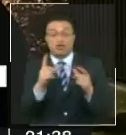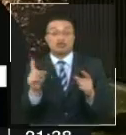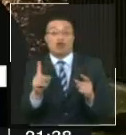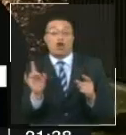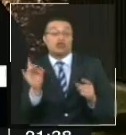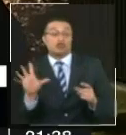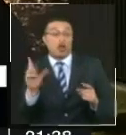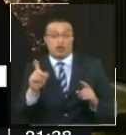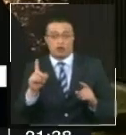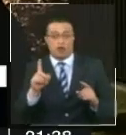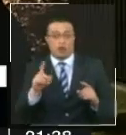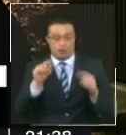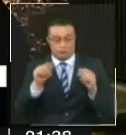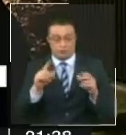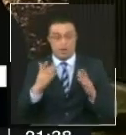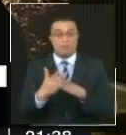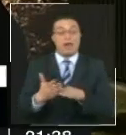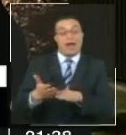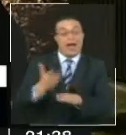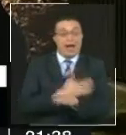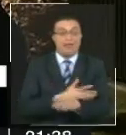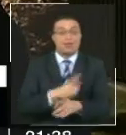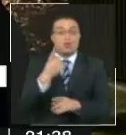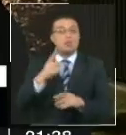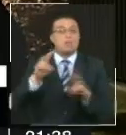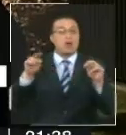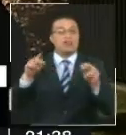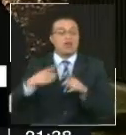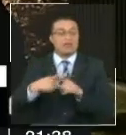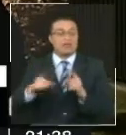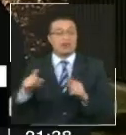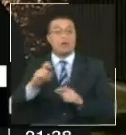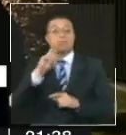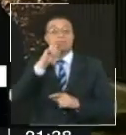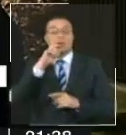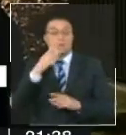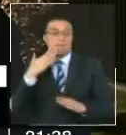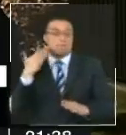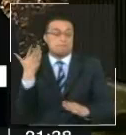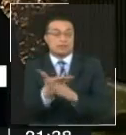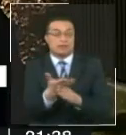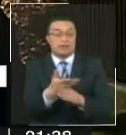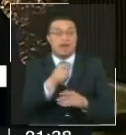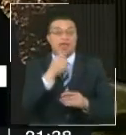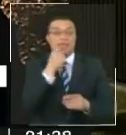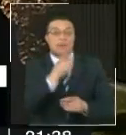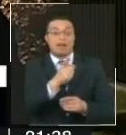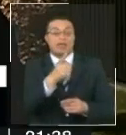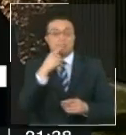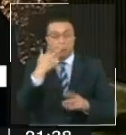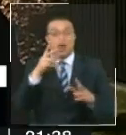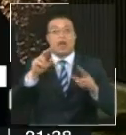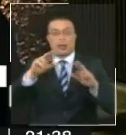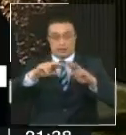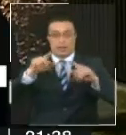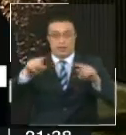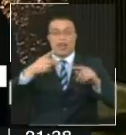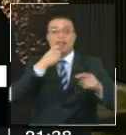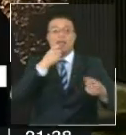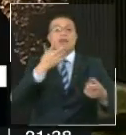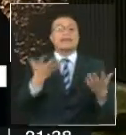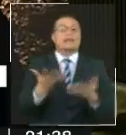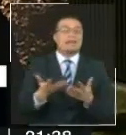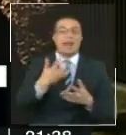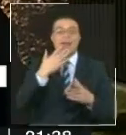sino por el contrario anticiparse por una razón distinta quien presenta la demanda es quien enmarca la discusión que va a tener lugar